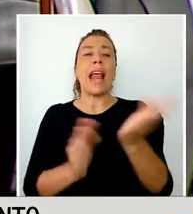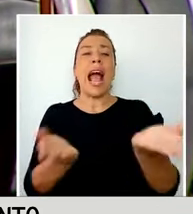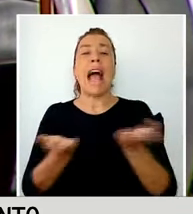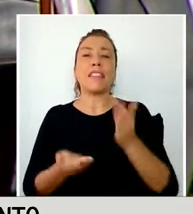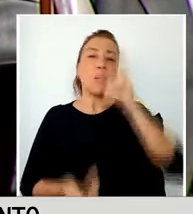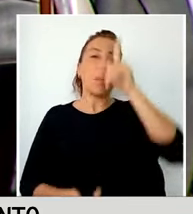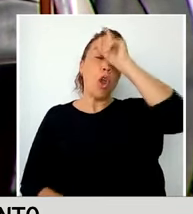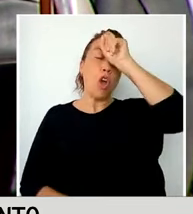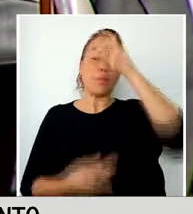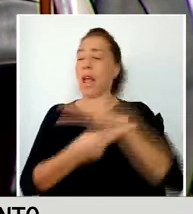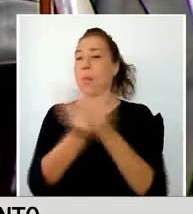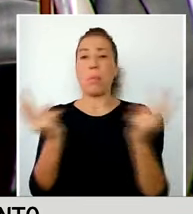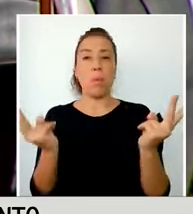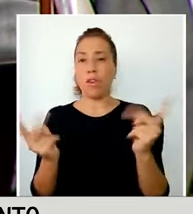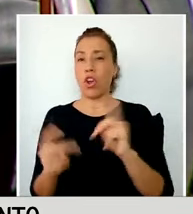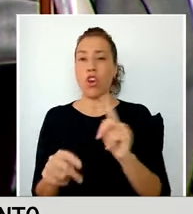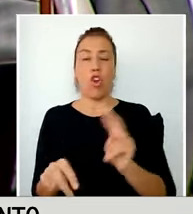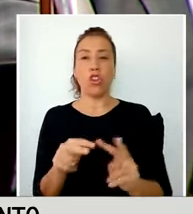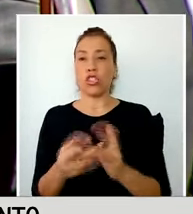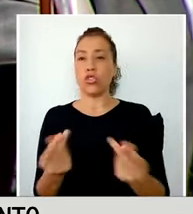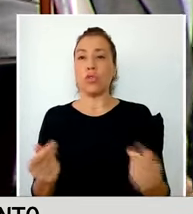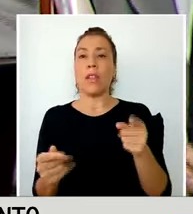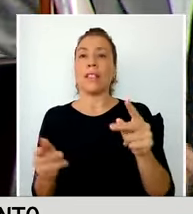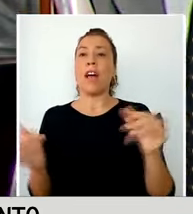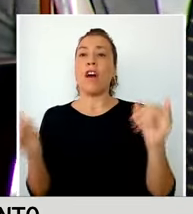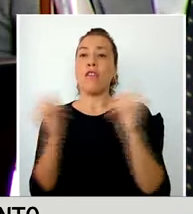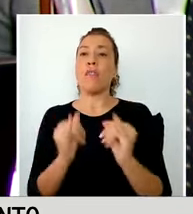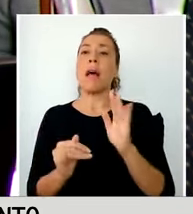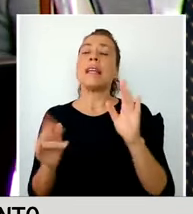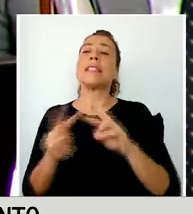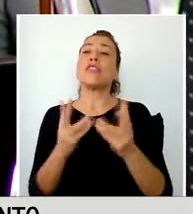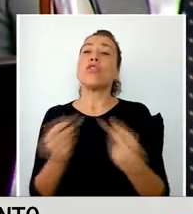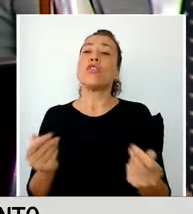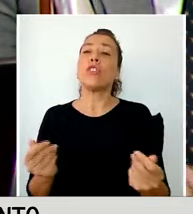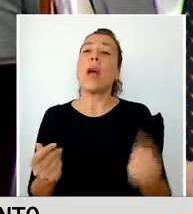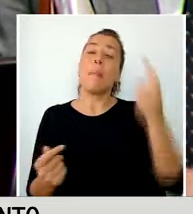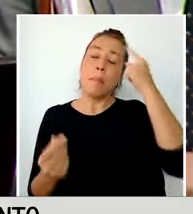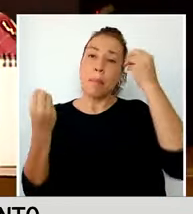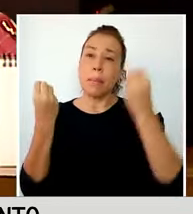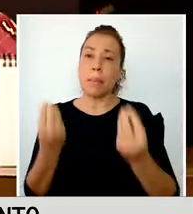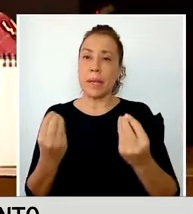no se resuelve de esa manera se resuelve con sentido común Muchas gracias presidenta